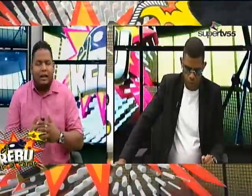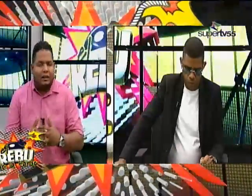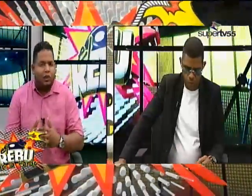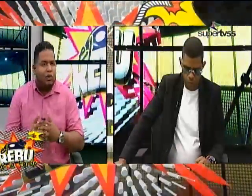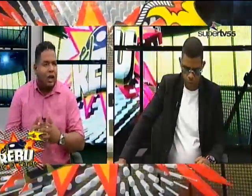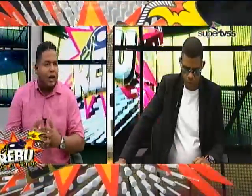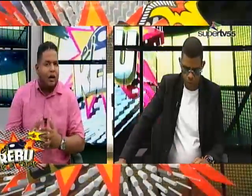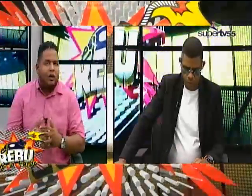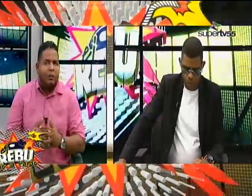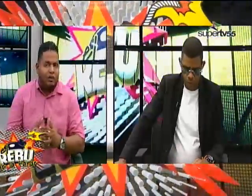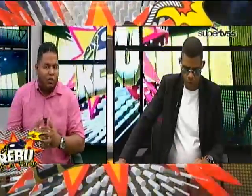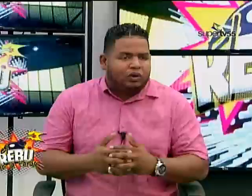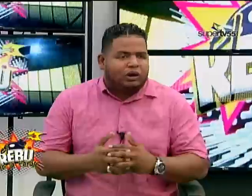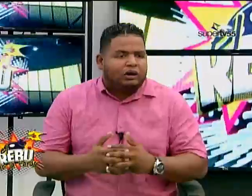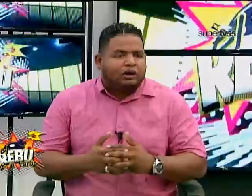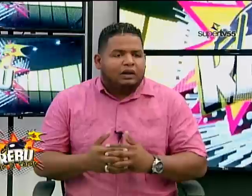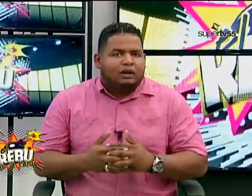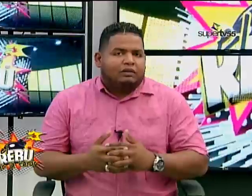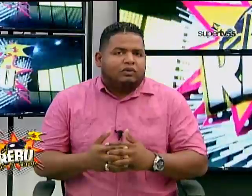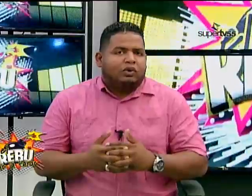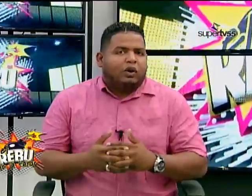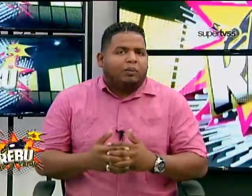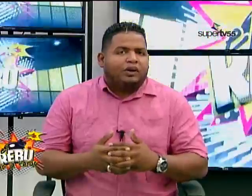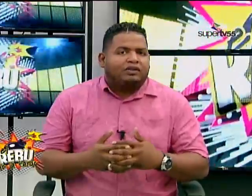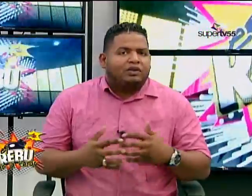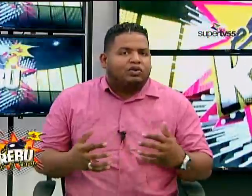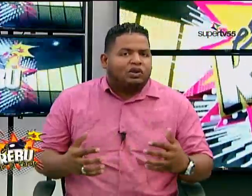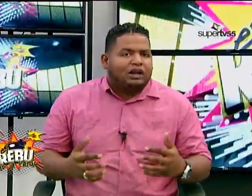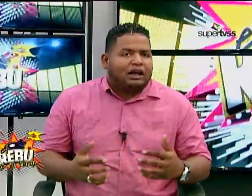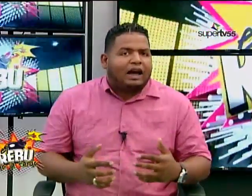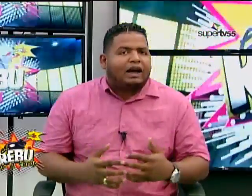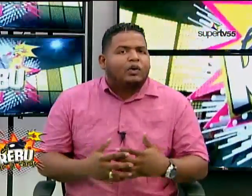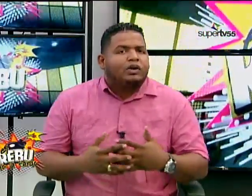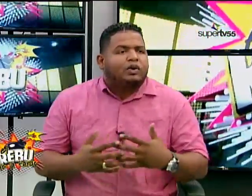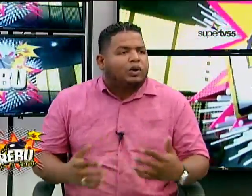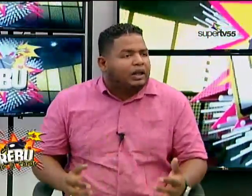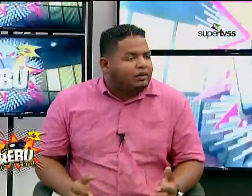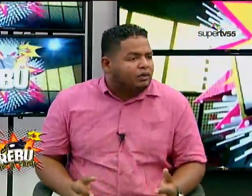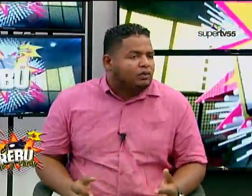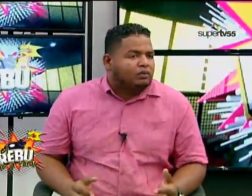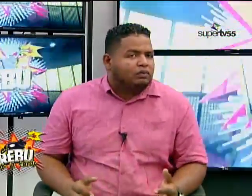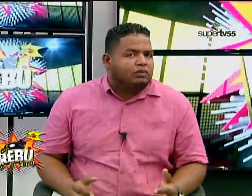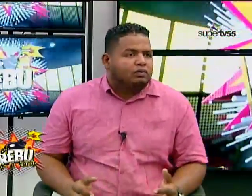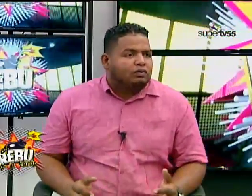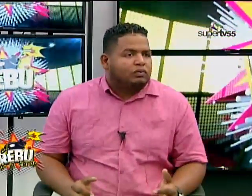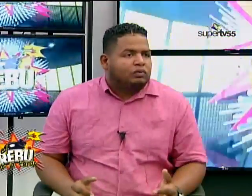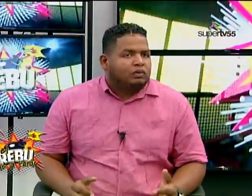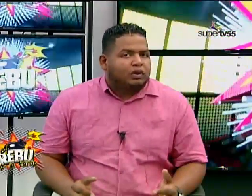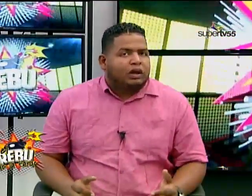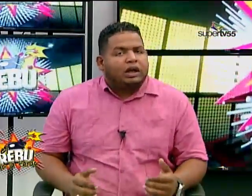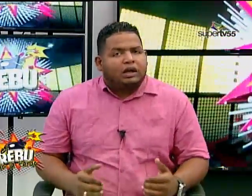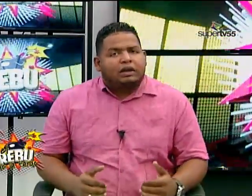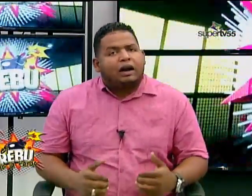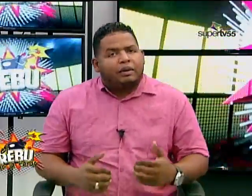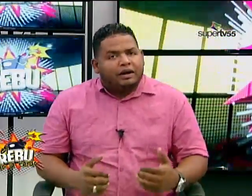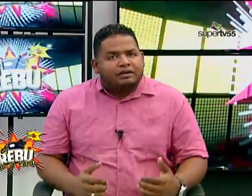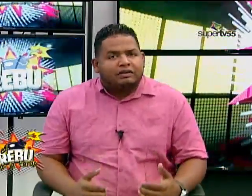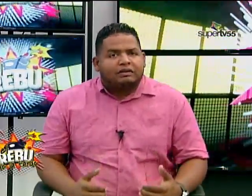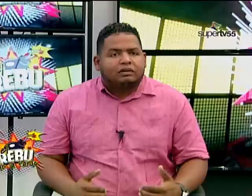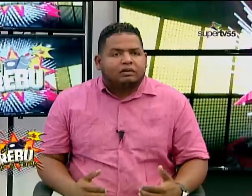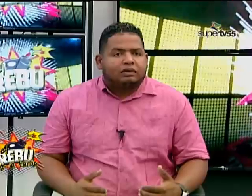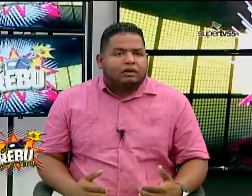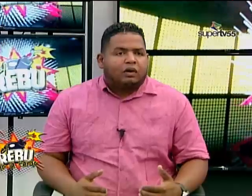que tú tengas con una persona, tú no lo puedes inducir a que haga lo incorrecto. Y tal